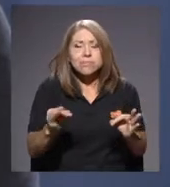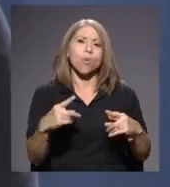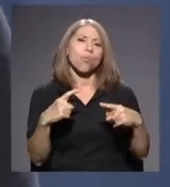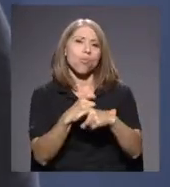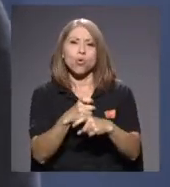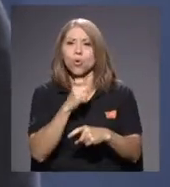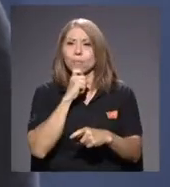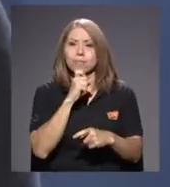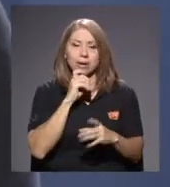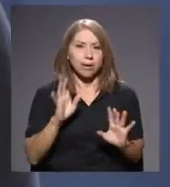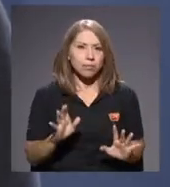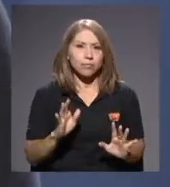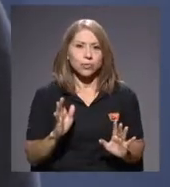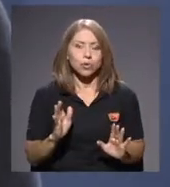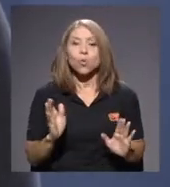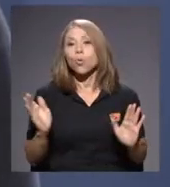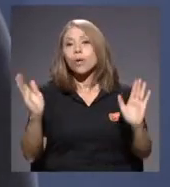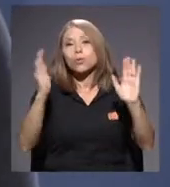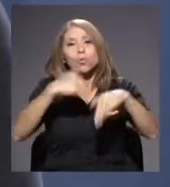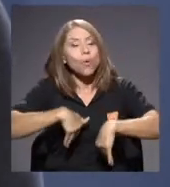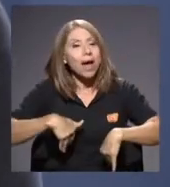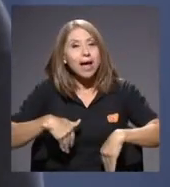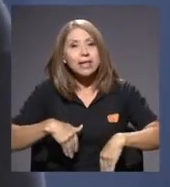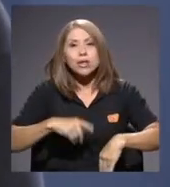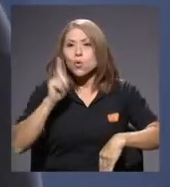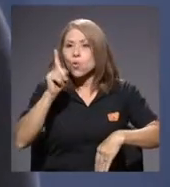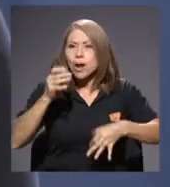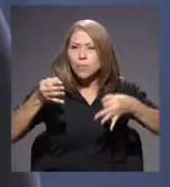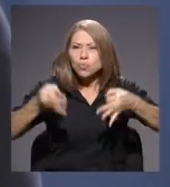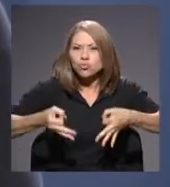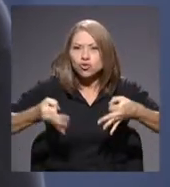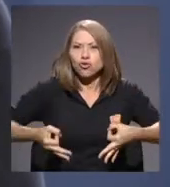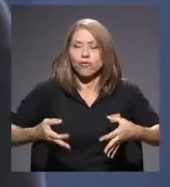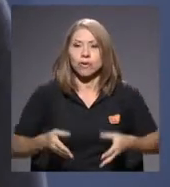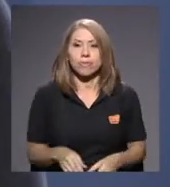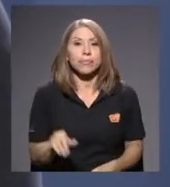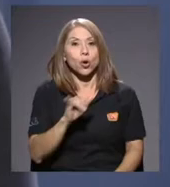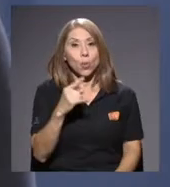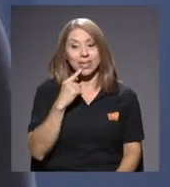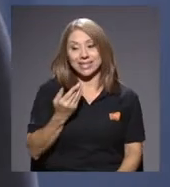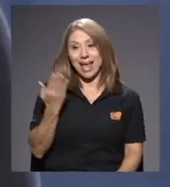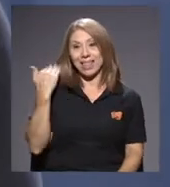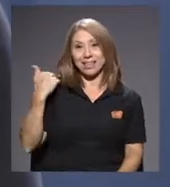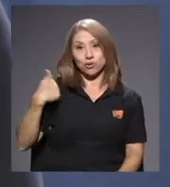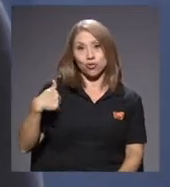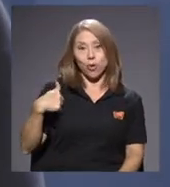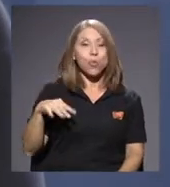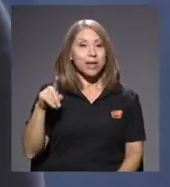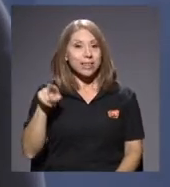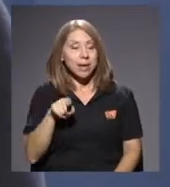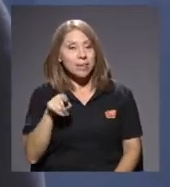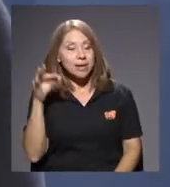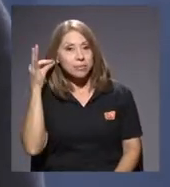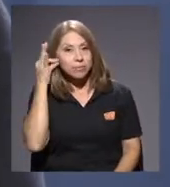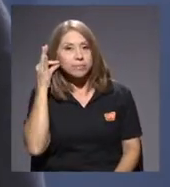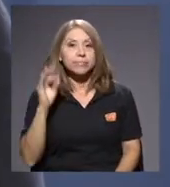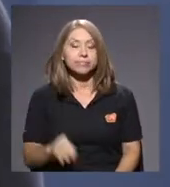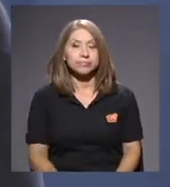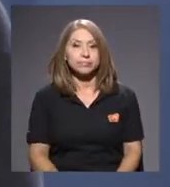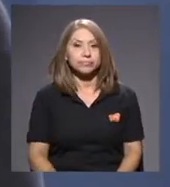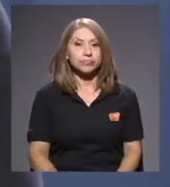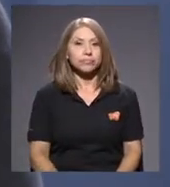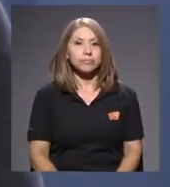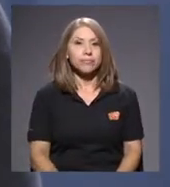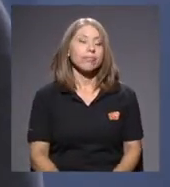medios cuando no hay una posición tan firme. Lo decía don Raúl ahora y lo decía Margarita también,